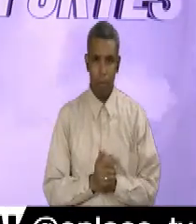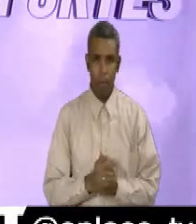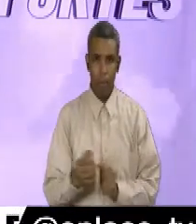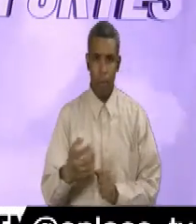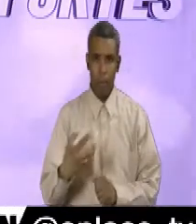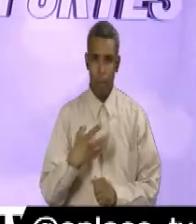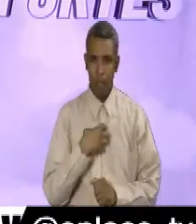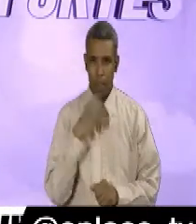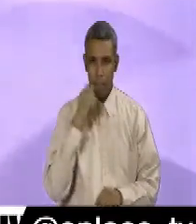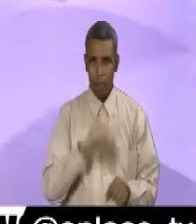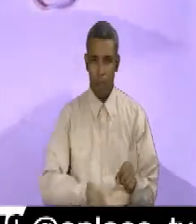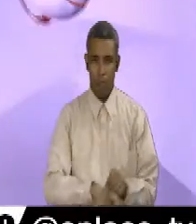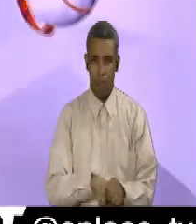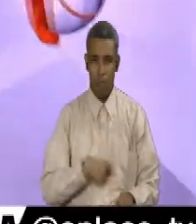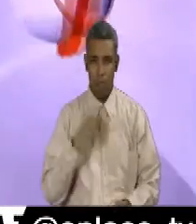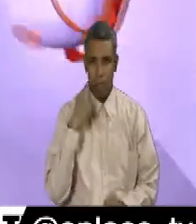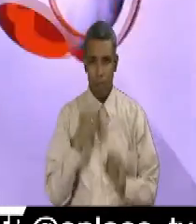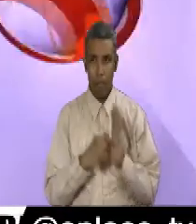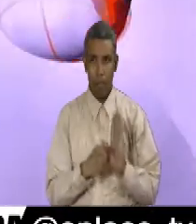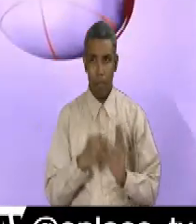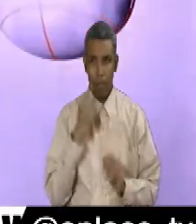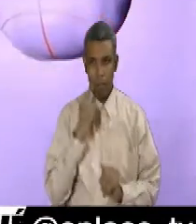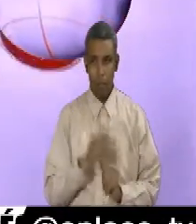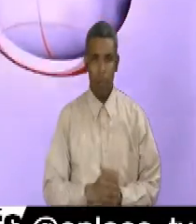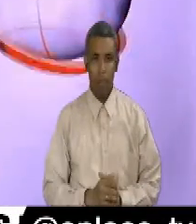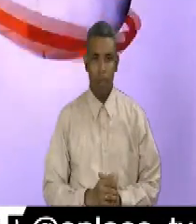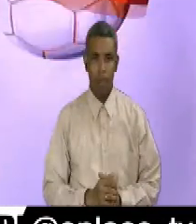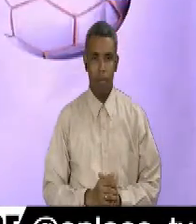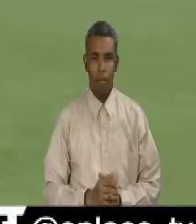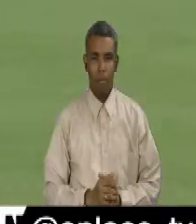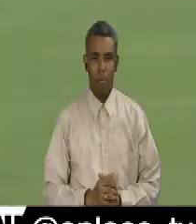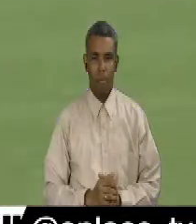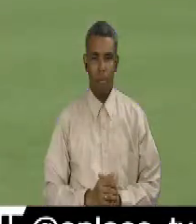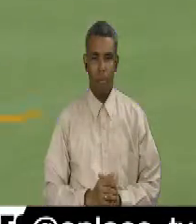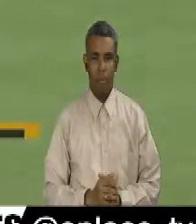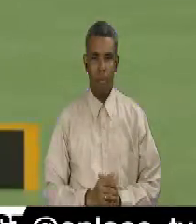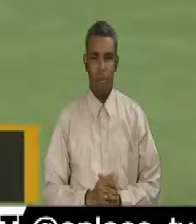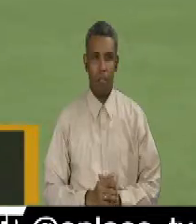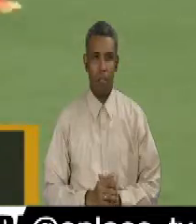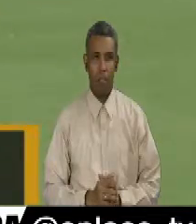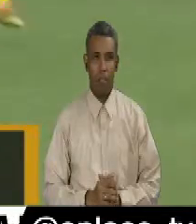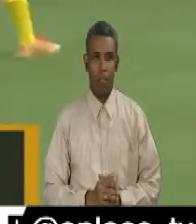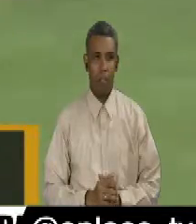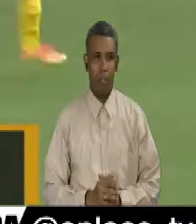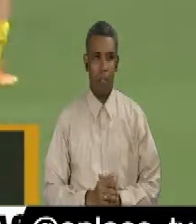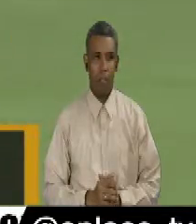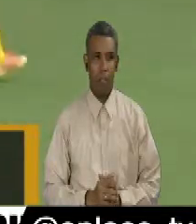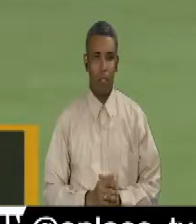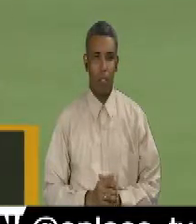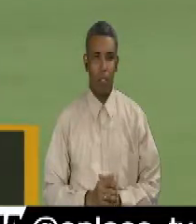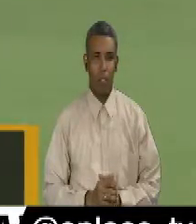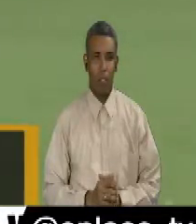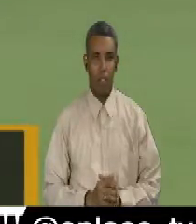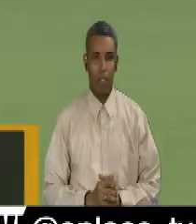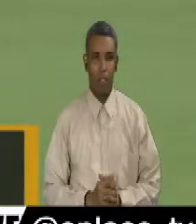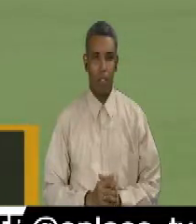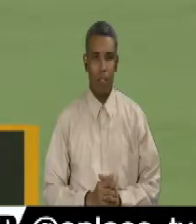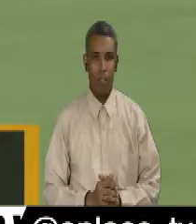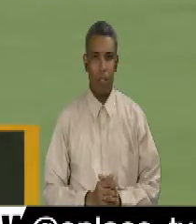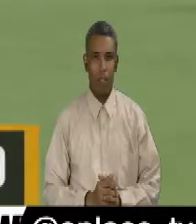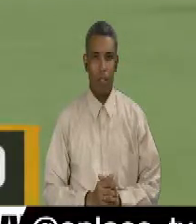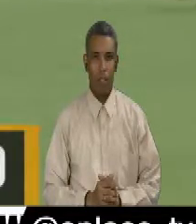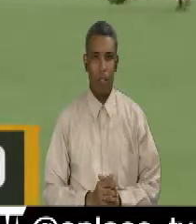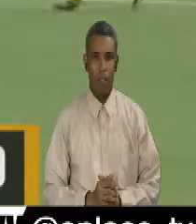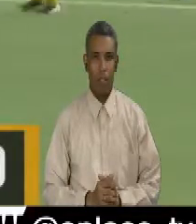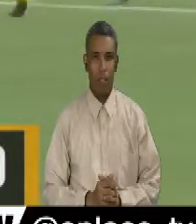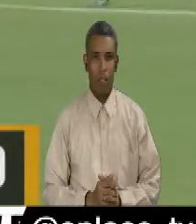que será el torneo municipal de esta disciplina deportiva. Con el profesor Daniel Infante dialogó el periodismo de Enlace Noticias para conocer de él